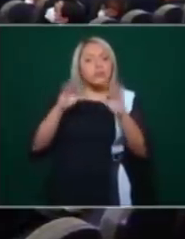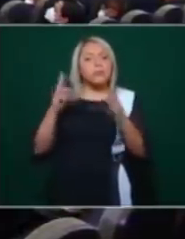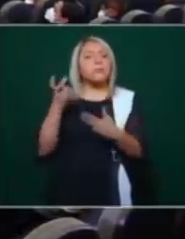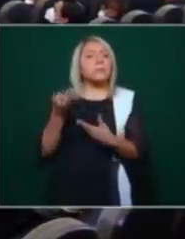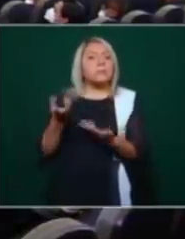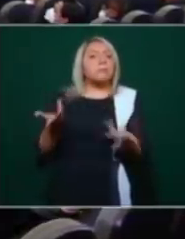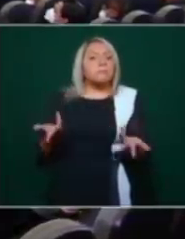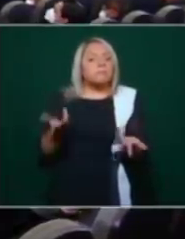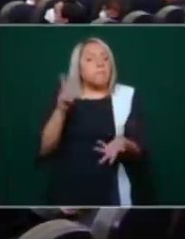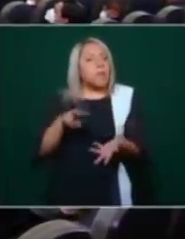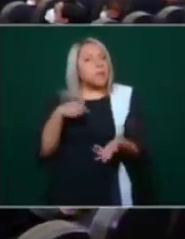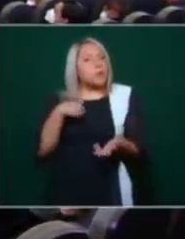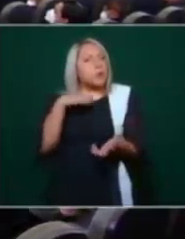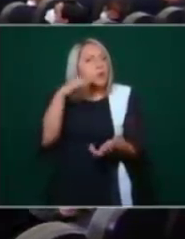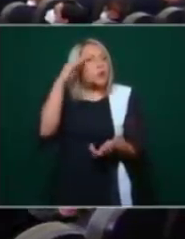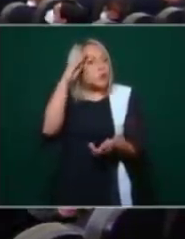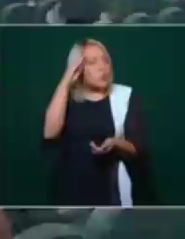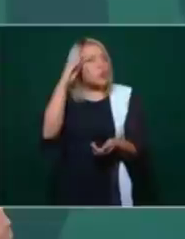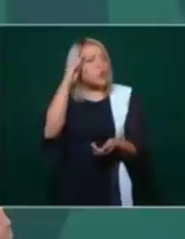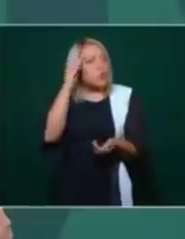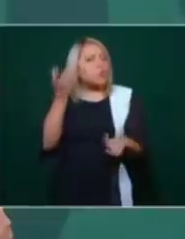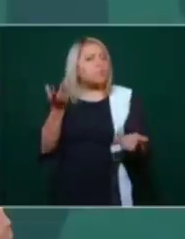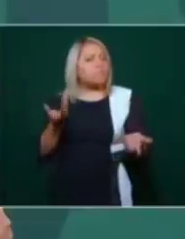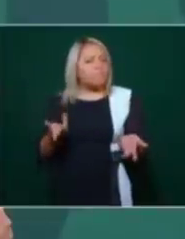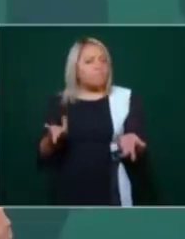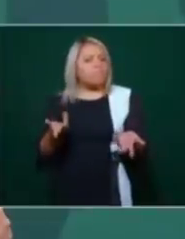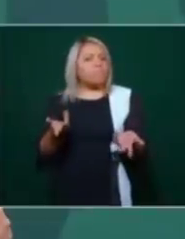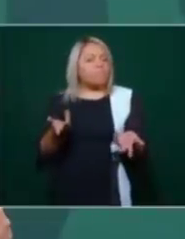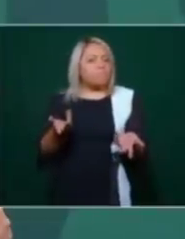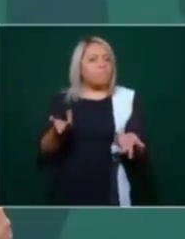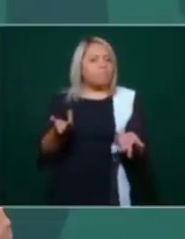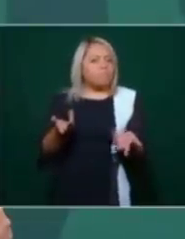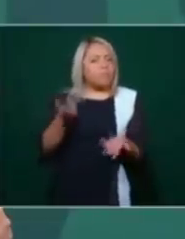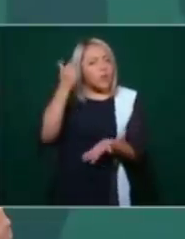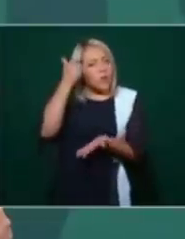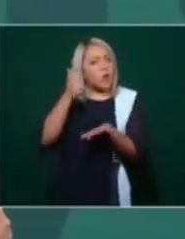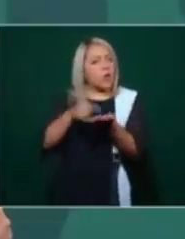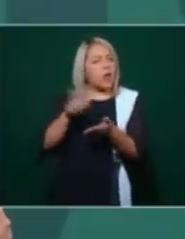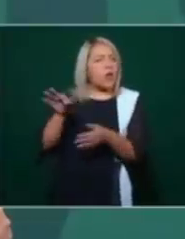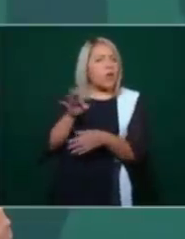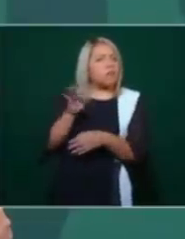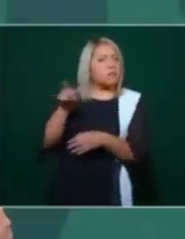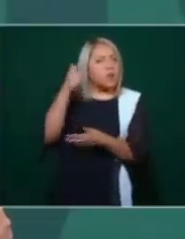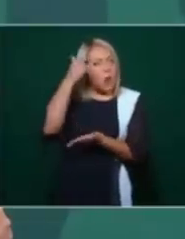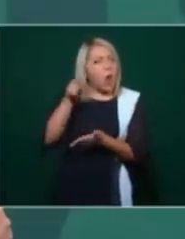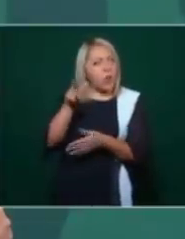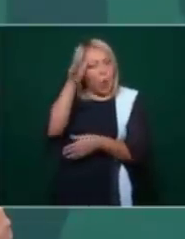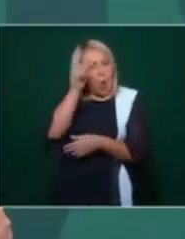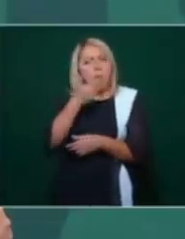ellos estaban de acuerdo en que se investigaron.